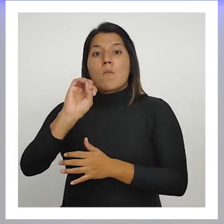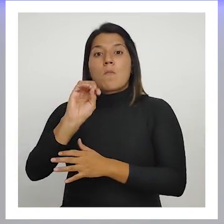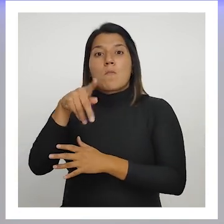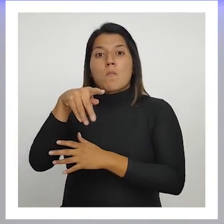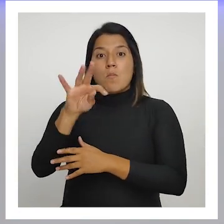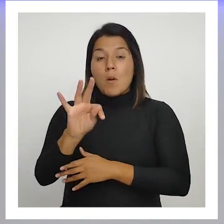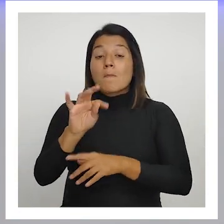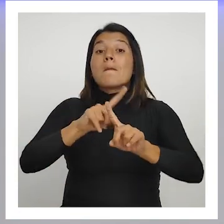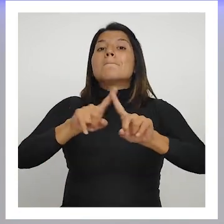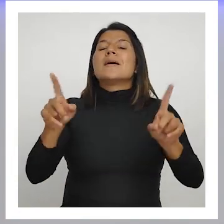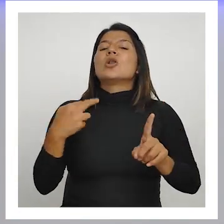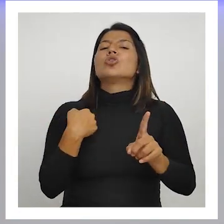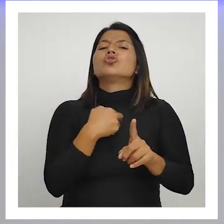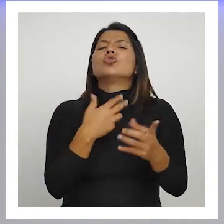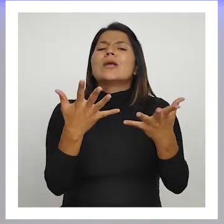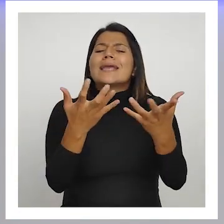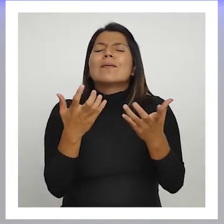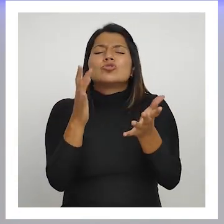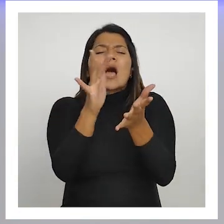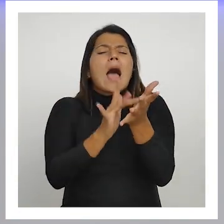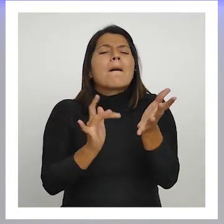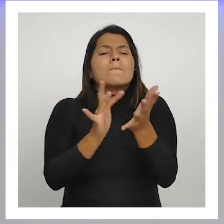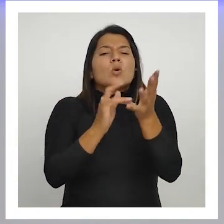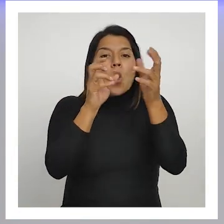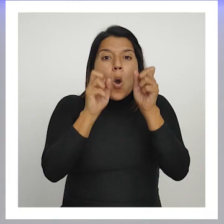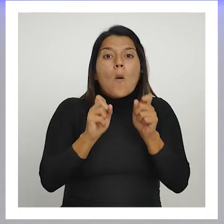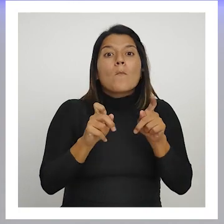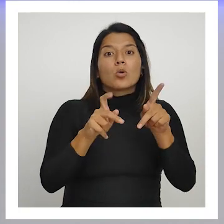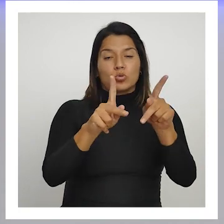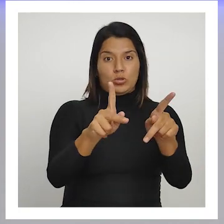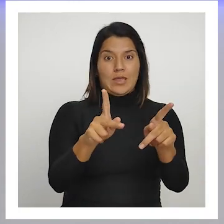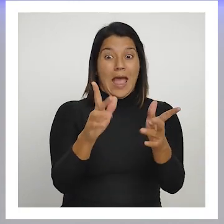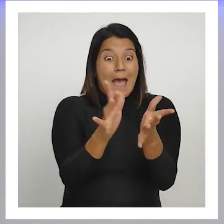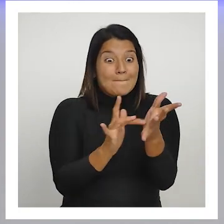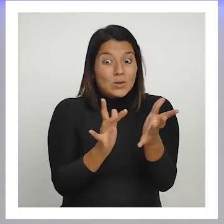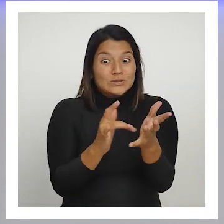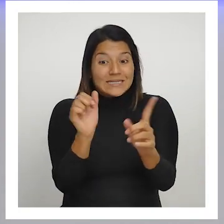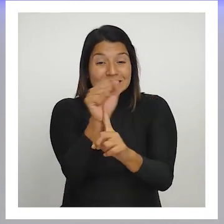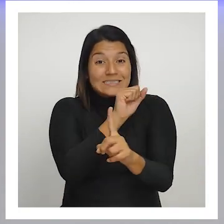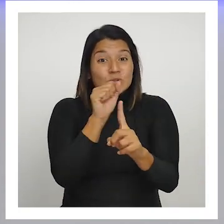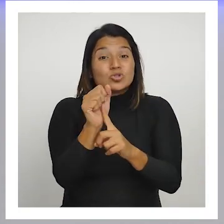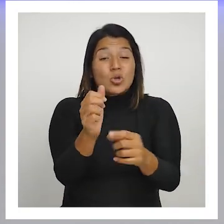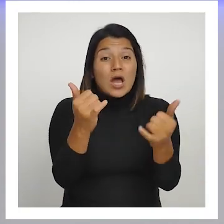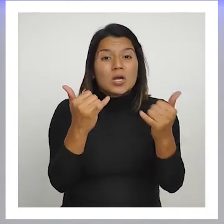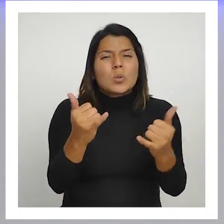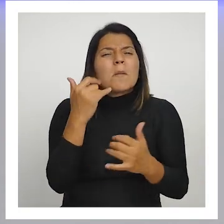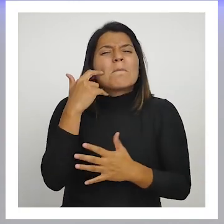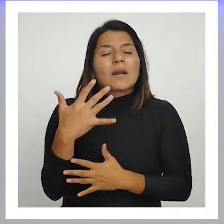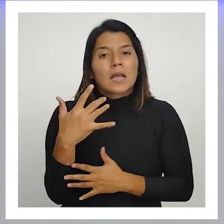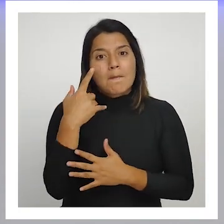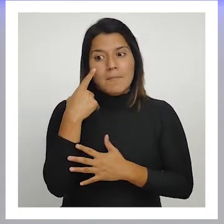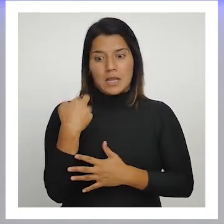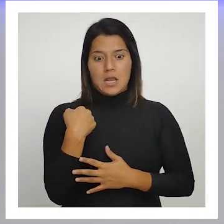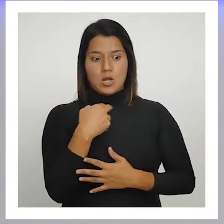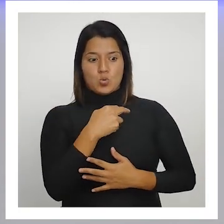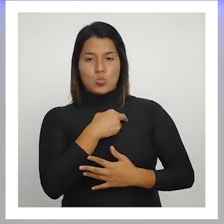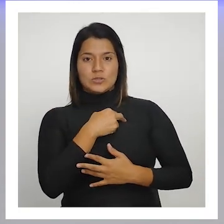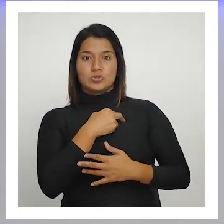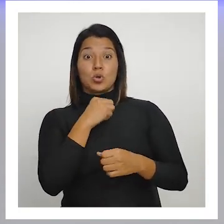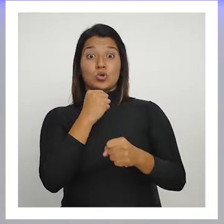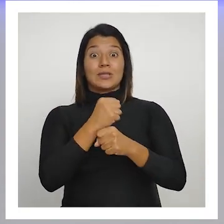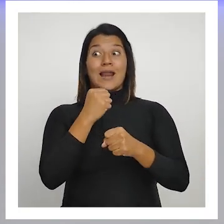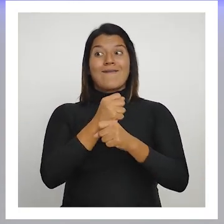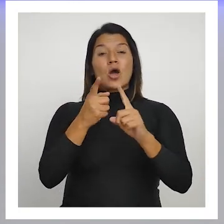de, además, aprovechar la oportunidad y la coyuntura para que se modernicen nuestros esquemas de